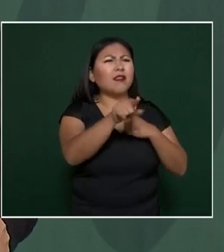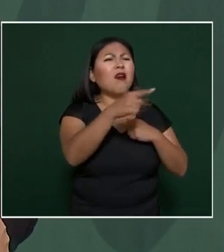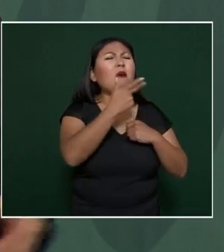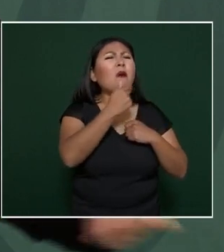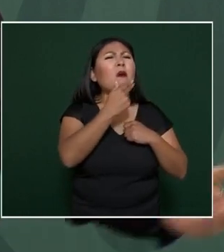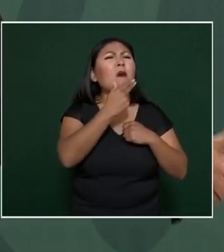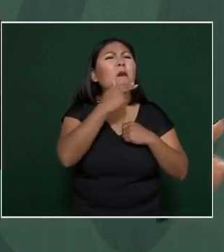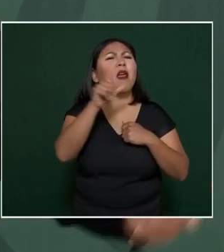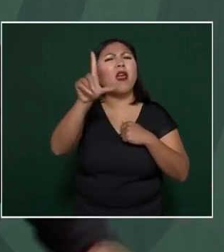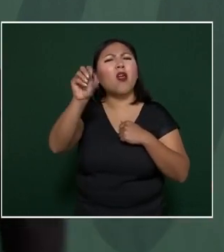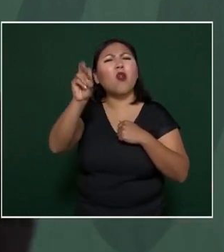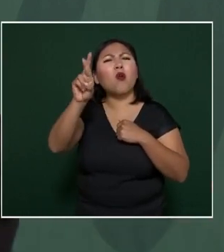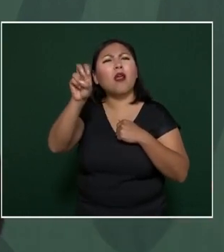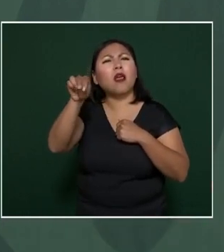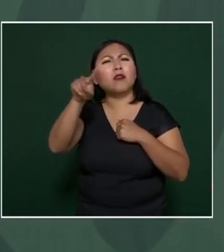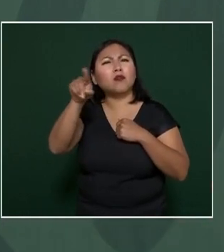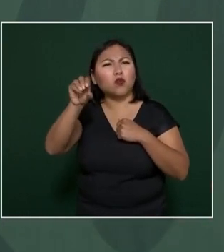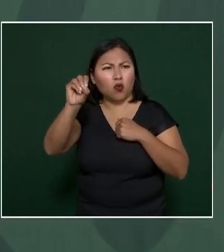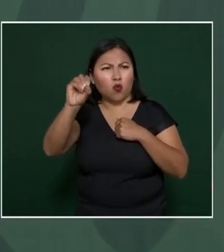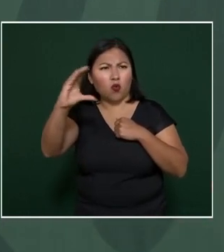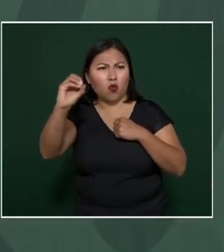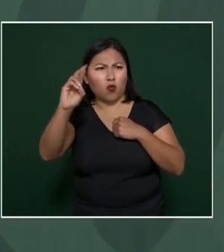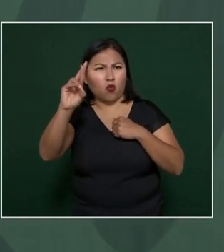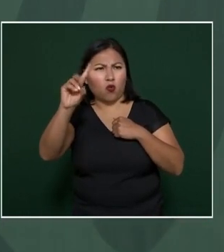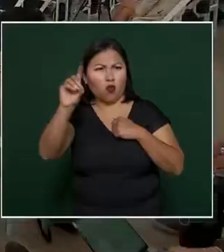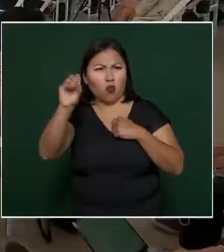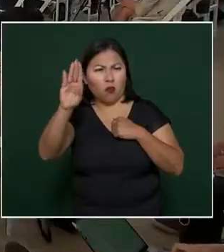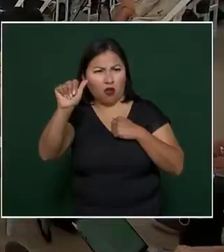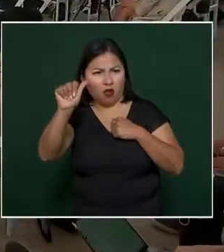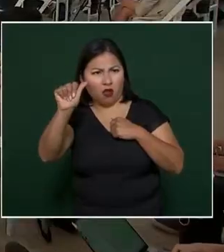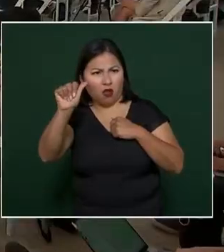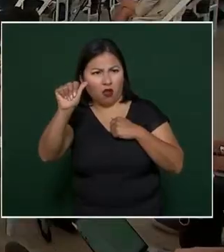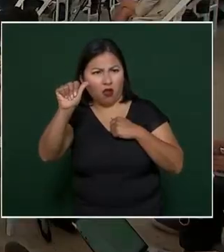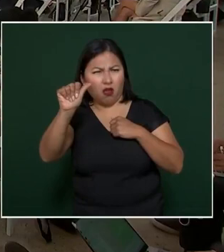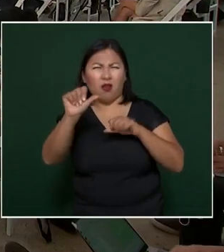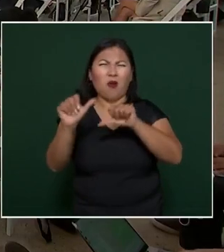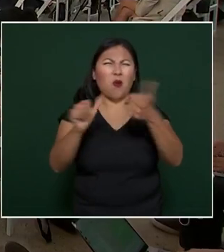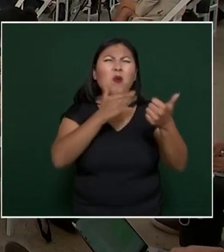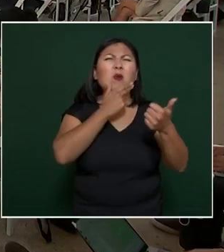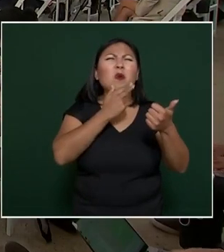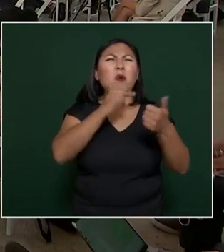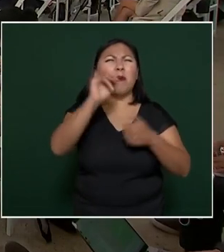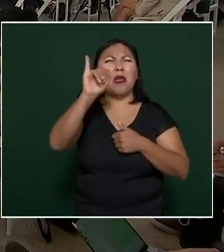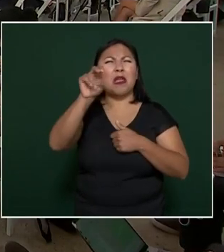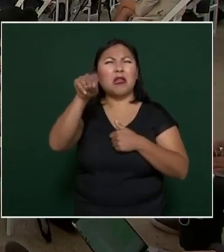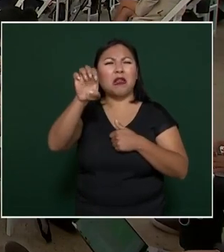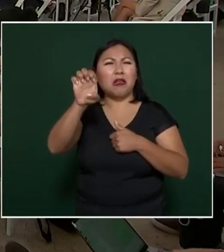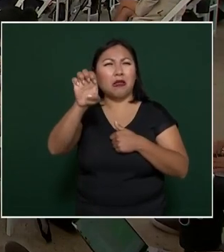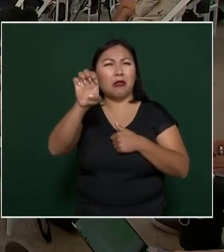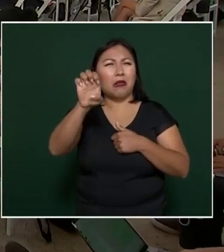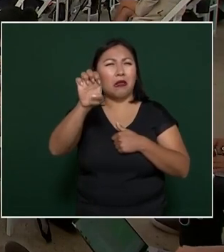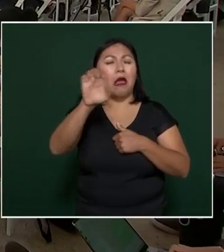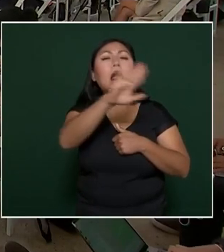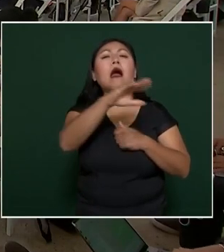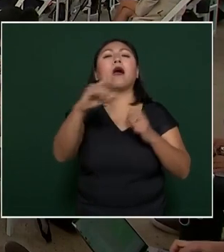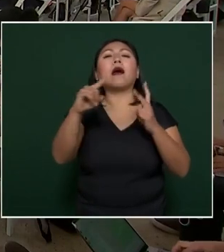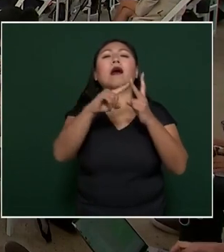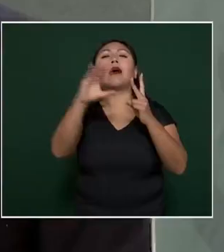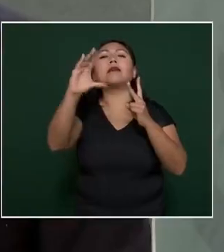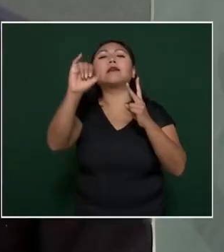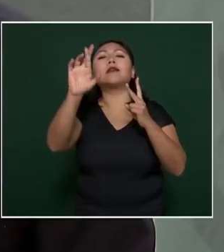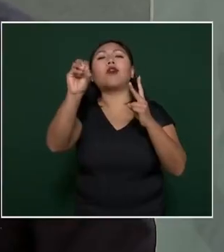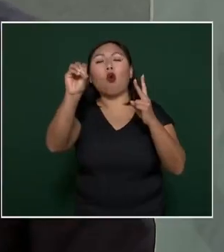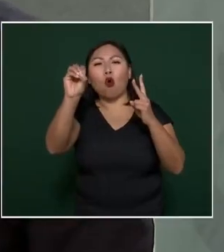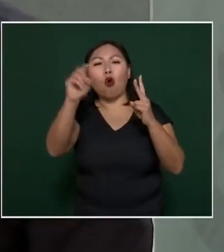INE es y del otro que estaba en el INE murayama de